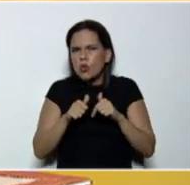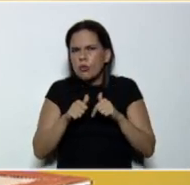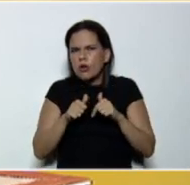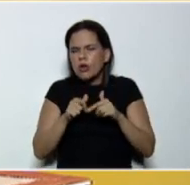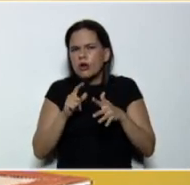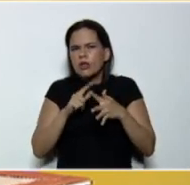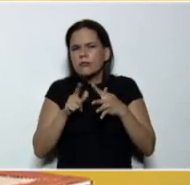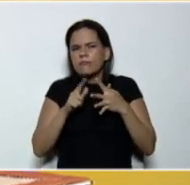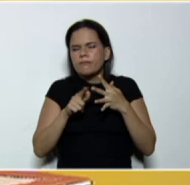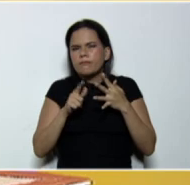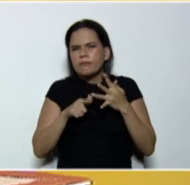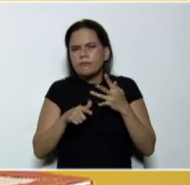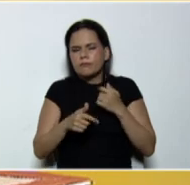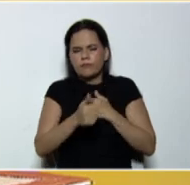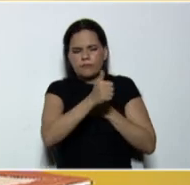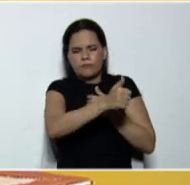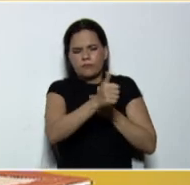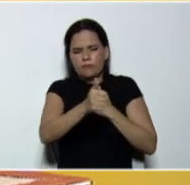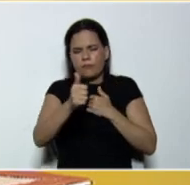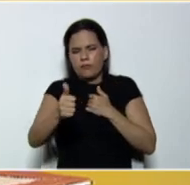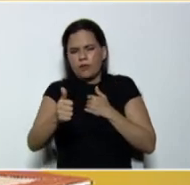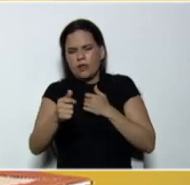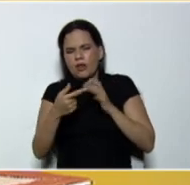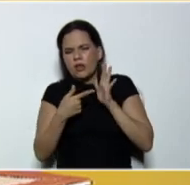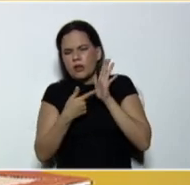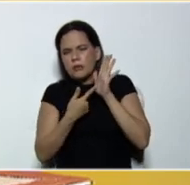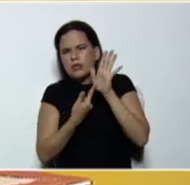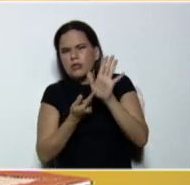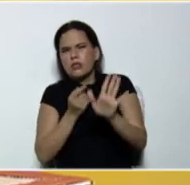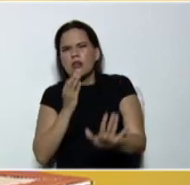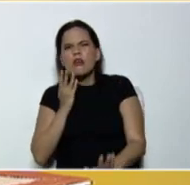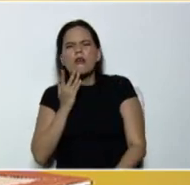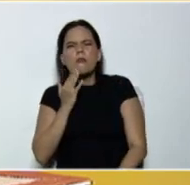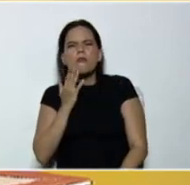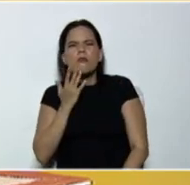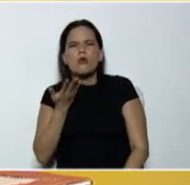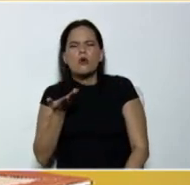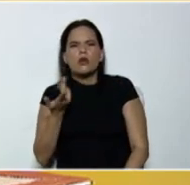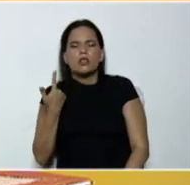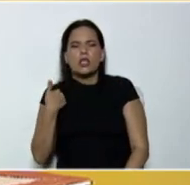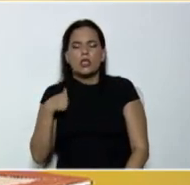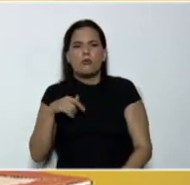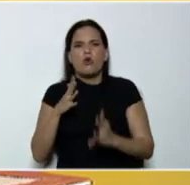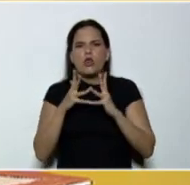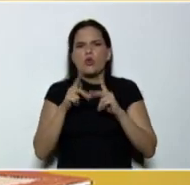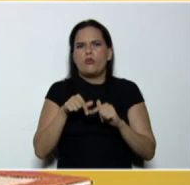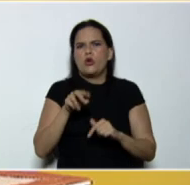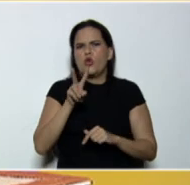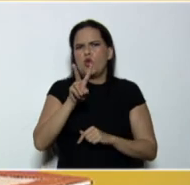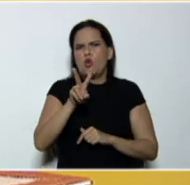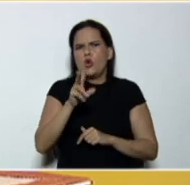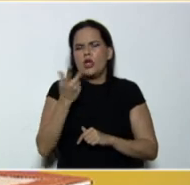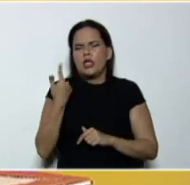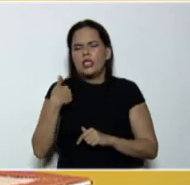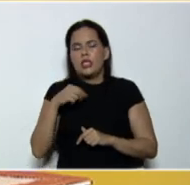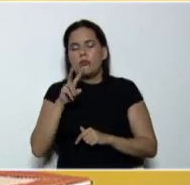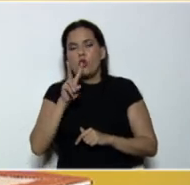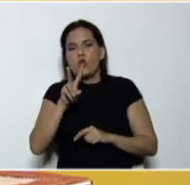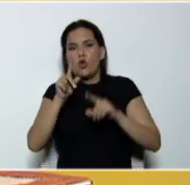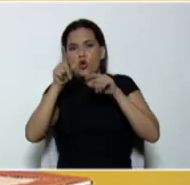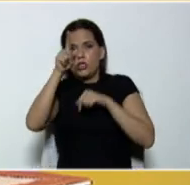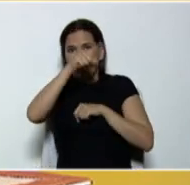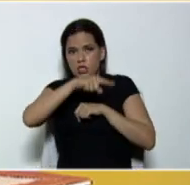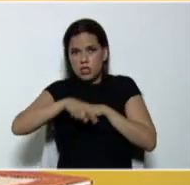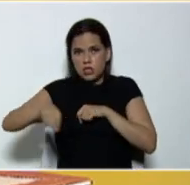de elementos que represente. Por ejemplo, tenemos el número 2 y tenemos dos